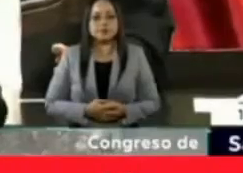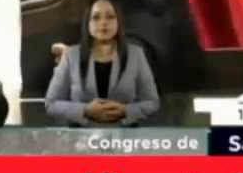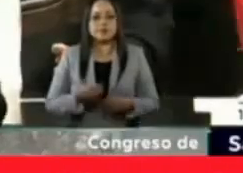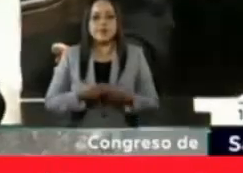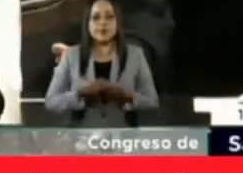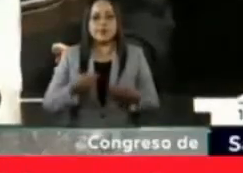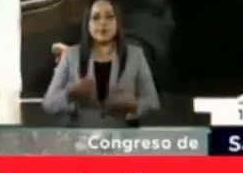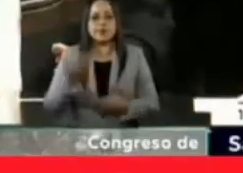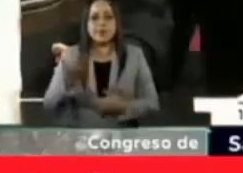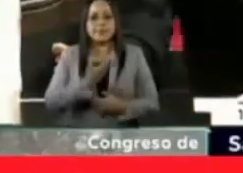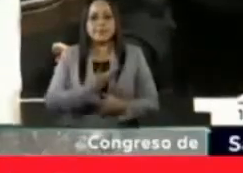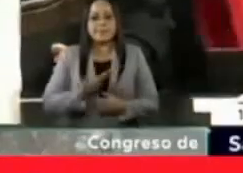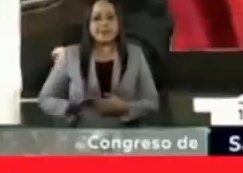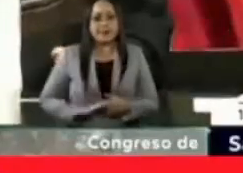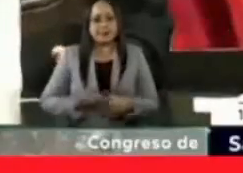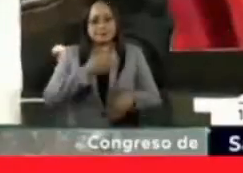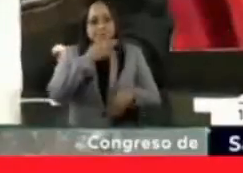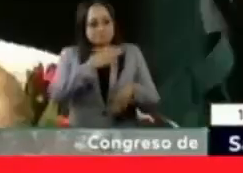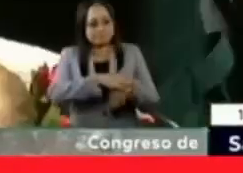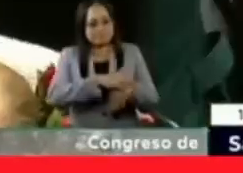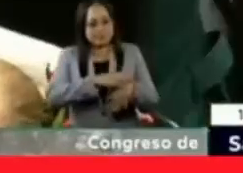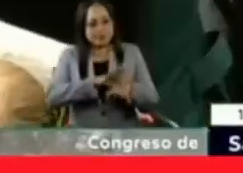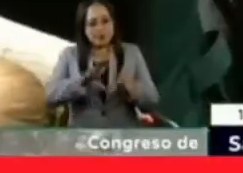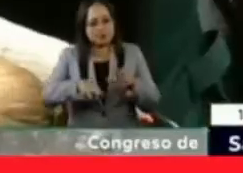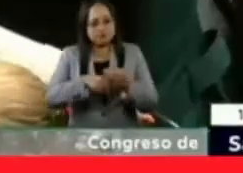de Diputados. Te vemos y te escuchamos.